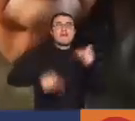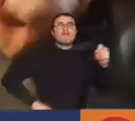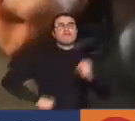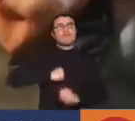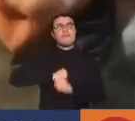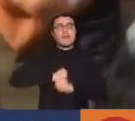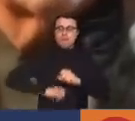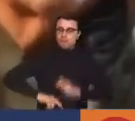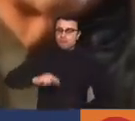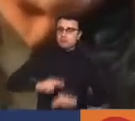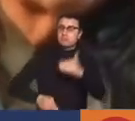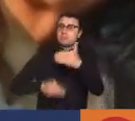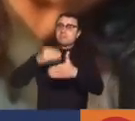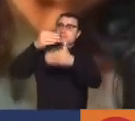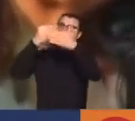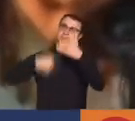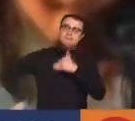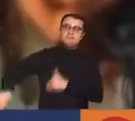ese mejoramiento,